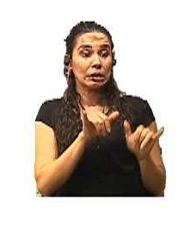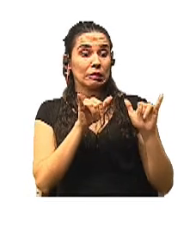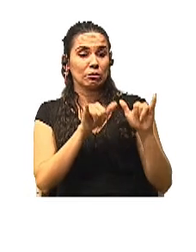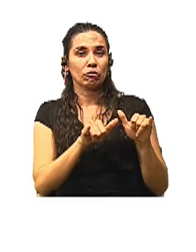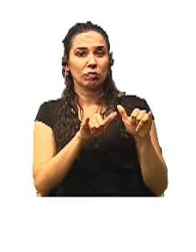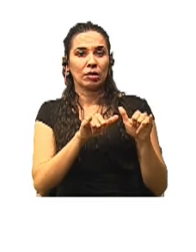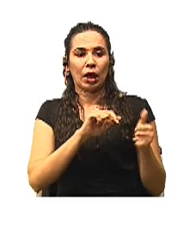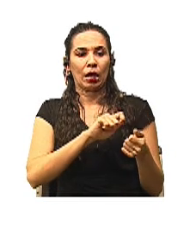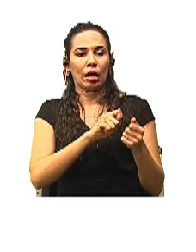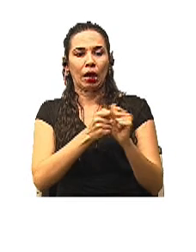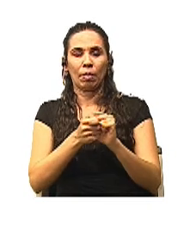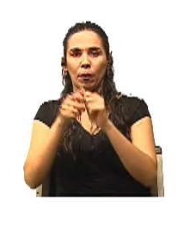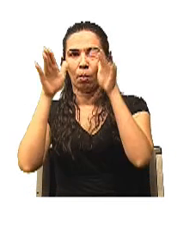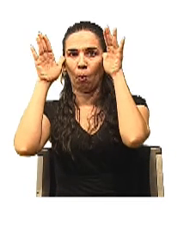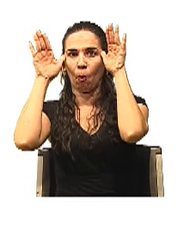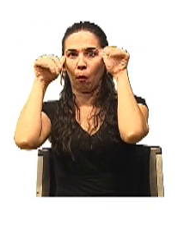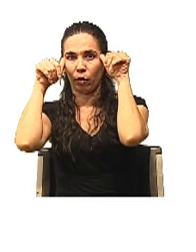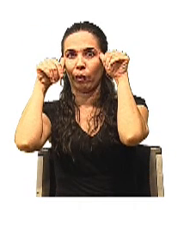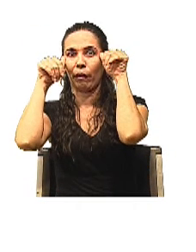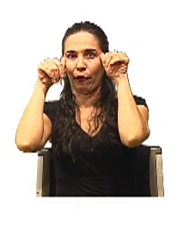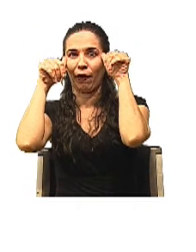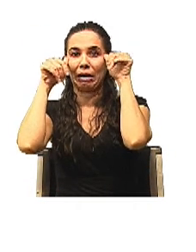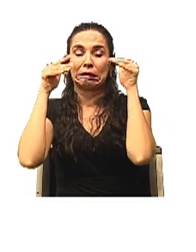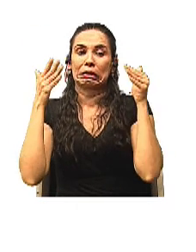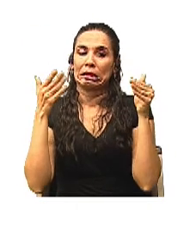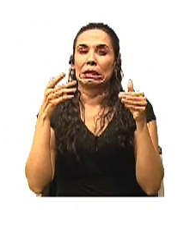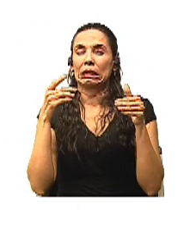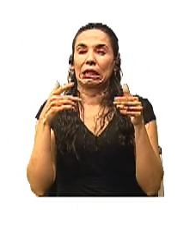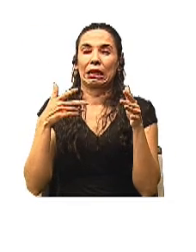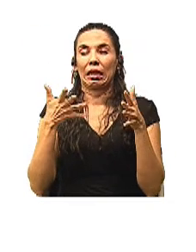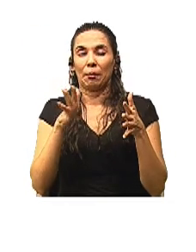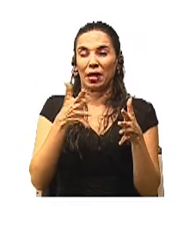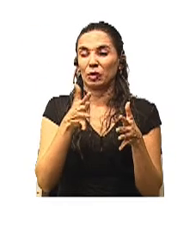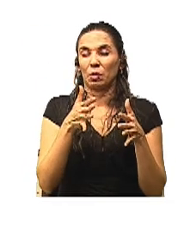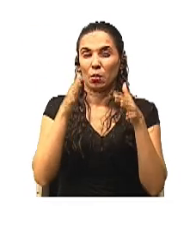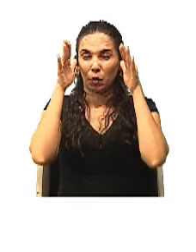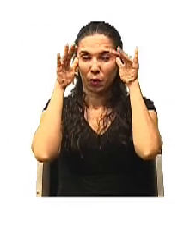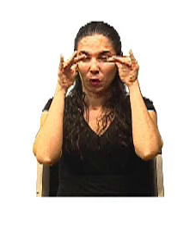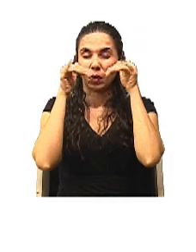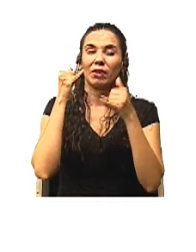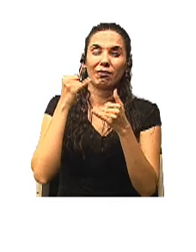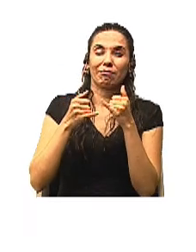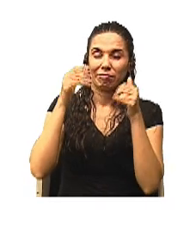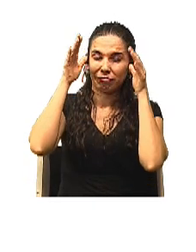burro? Bueno, de manera parcial, pero terminó siendo un burro.